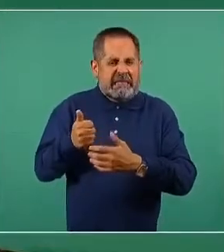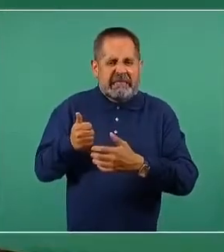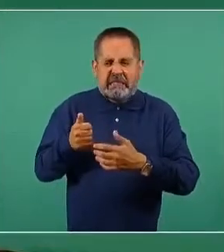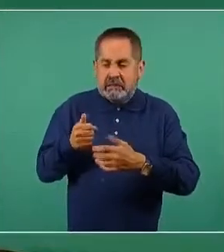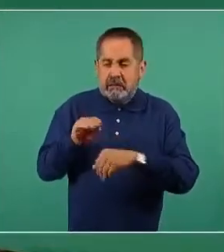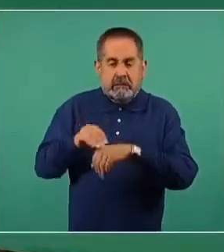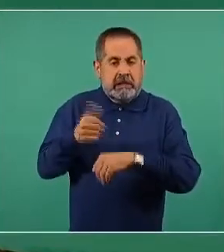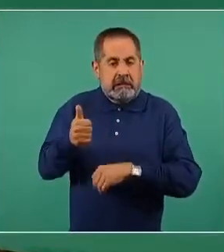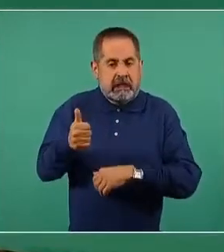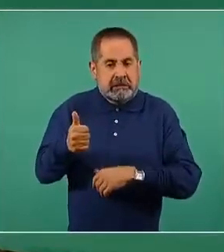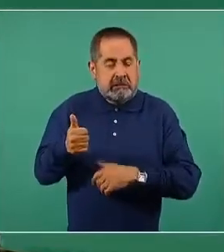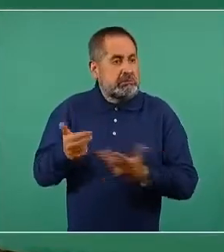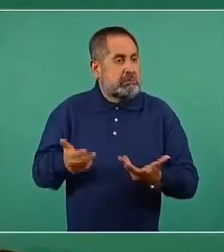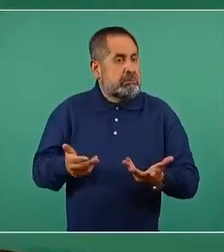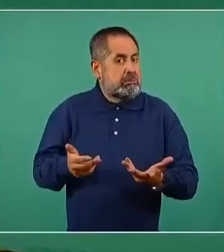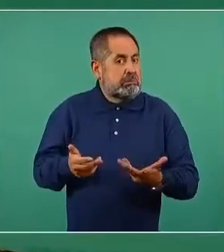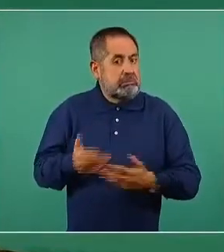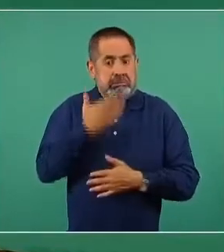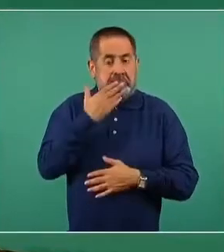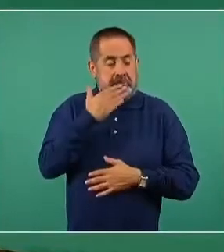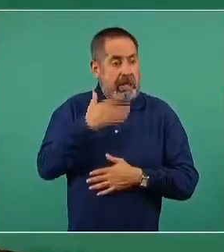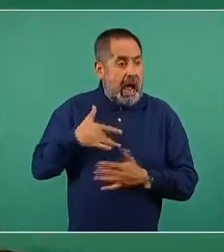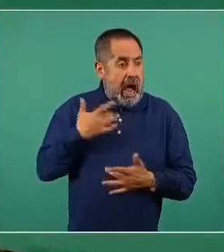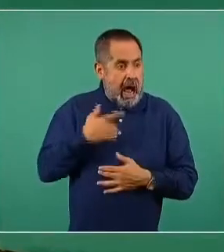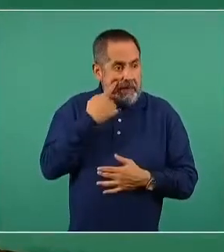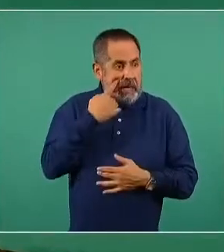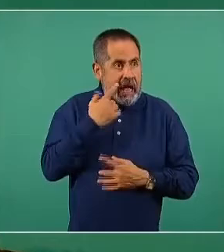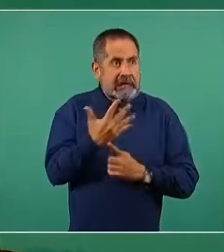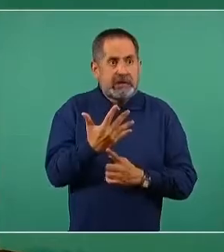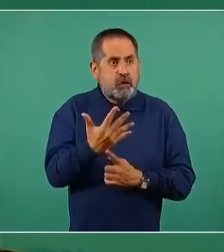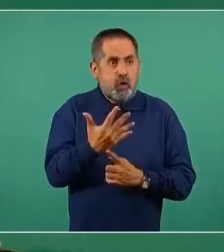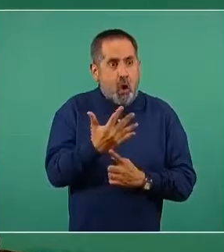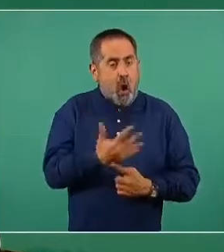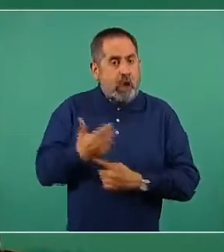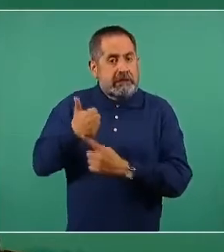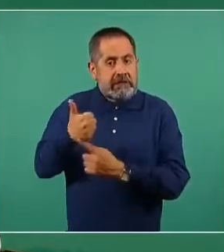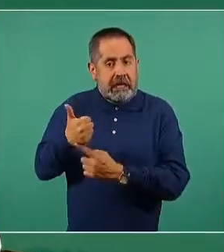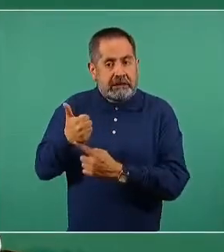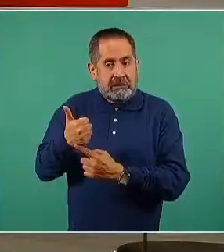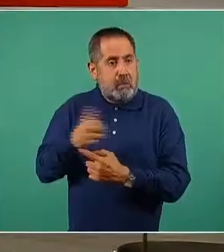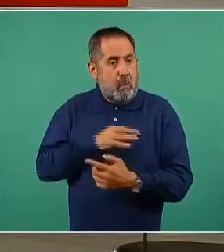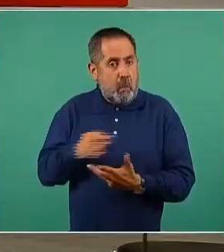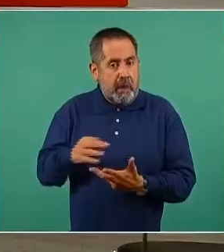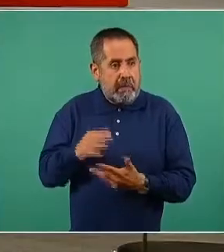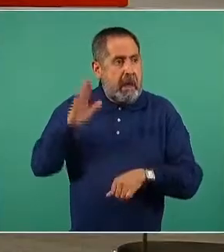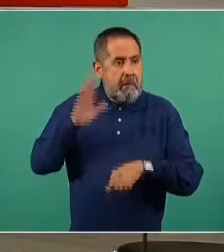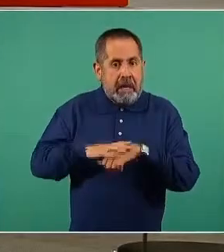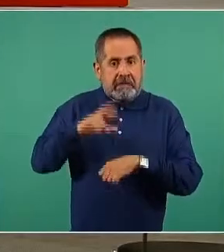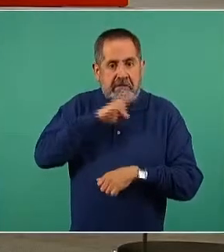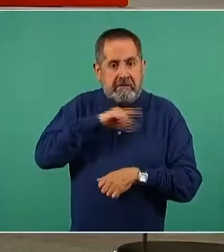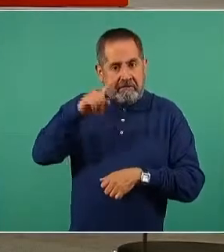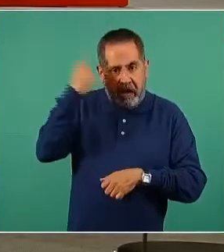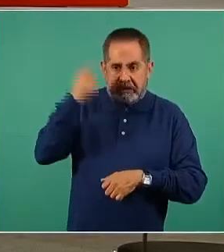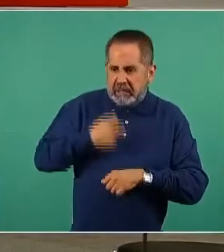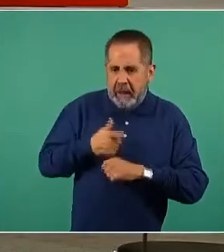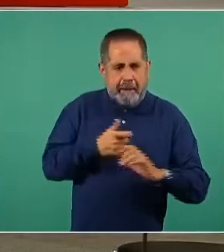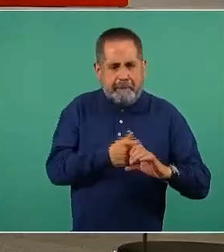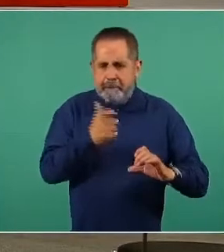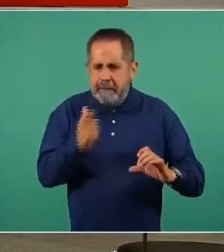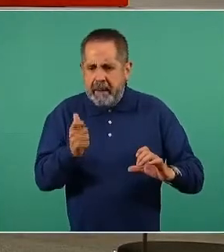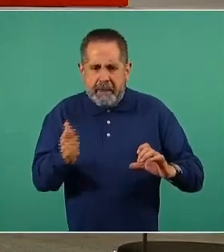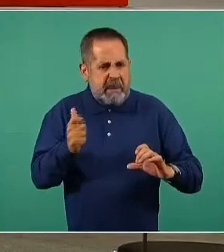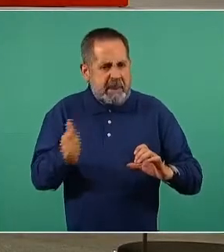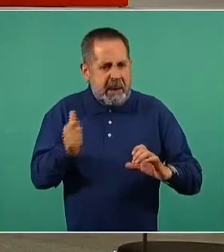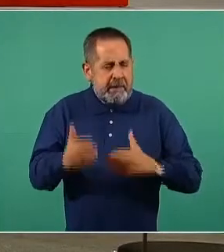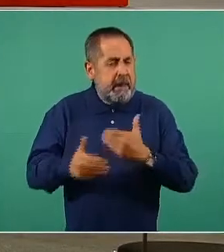Nuestra reacción fue desde luego de entusiasmo, porque eso nos permitiría sobre todo tener una mayor velocidad de recepción de vacunas en